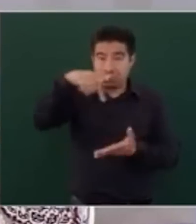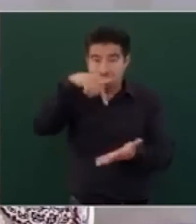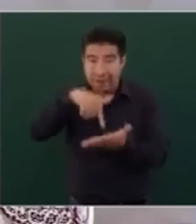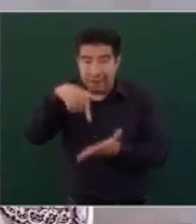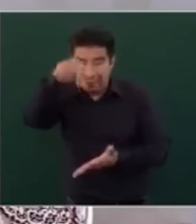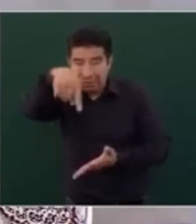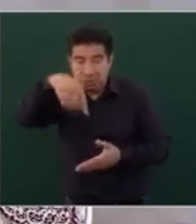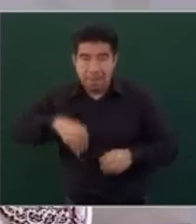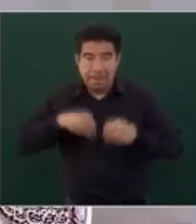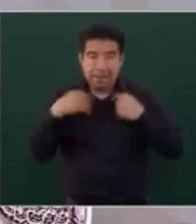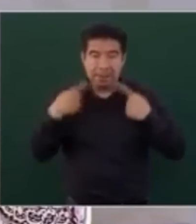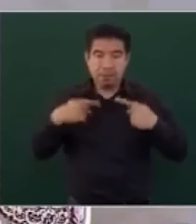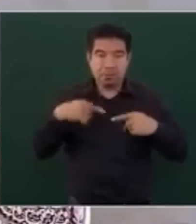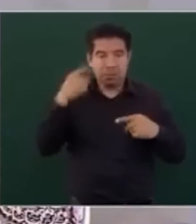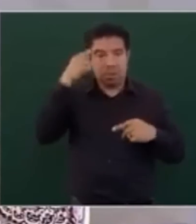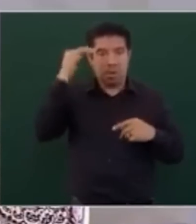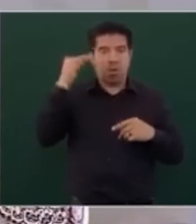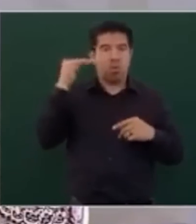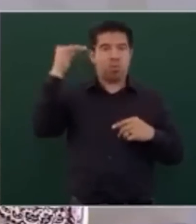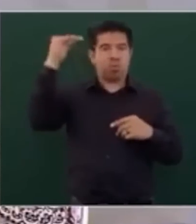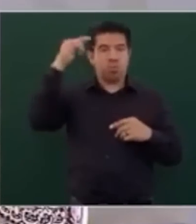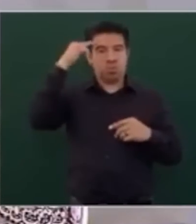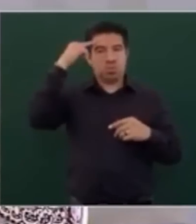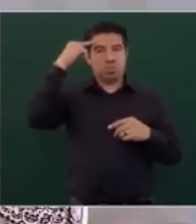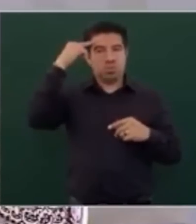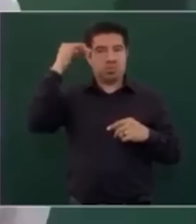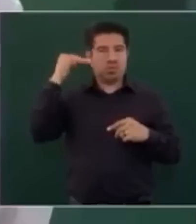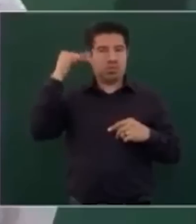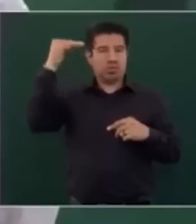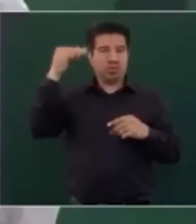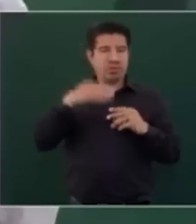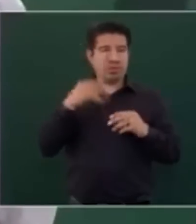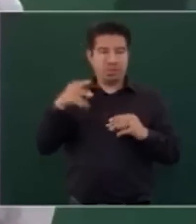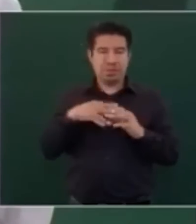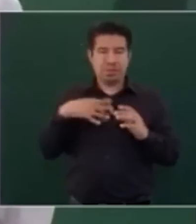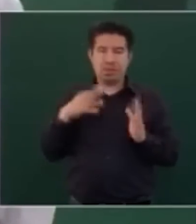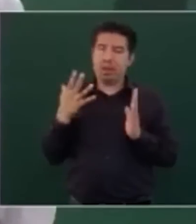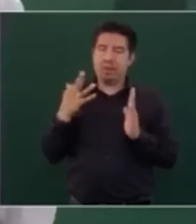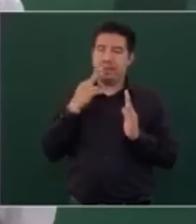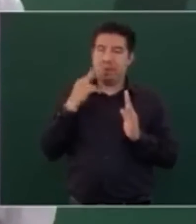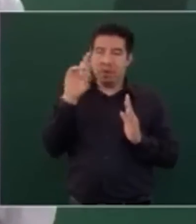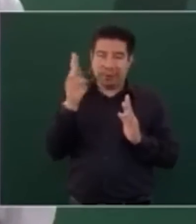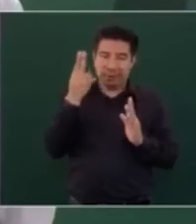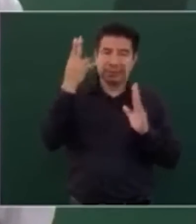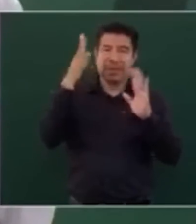los de mayor nivel académico, intelectuales.